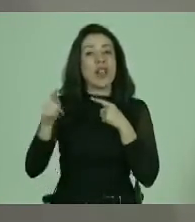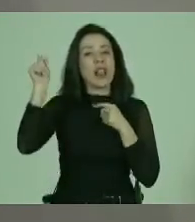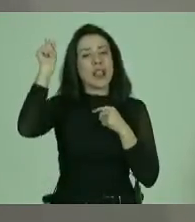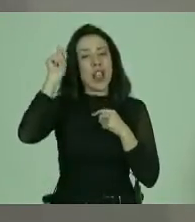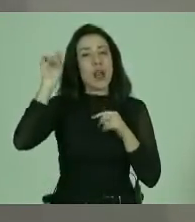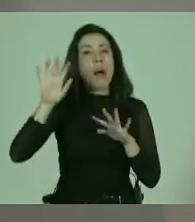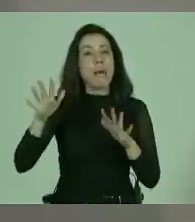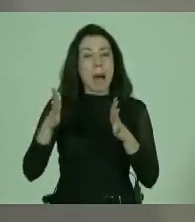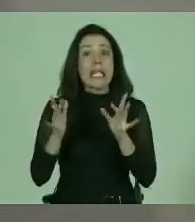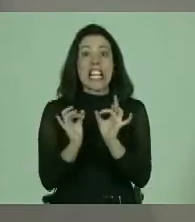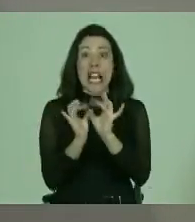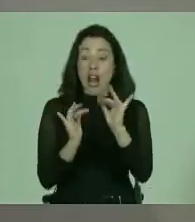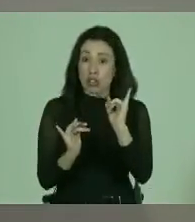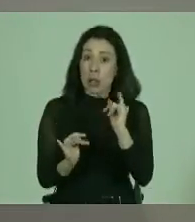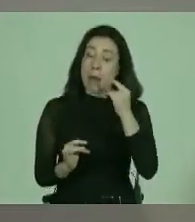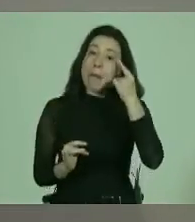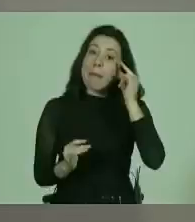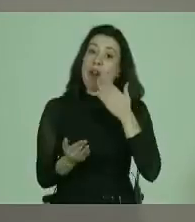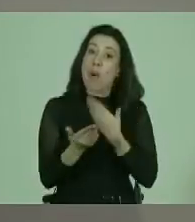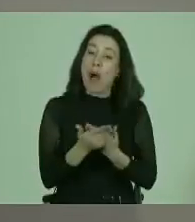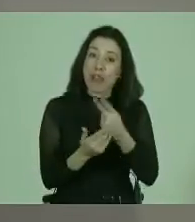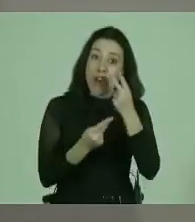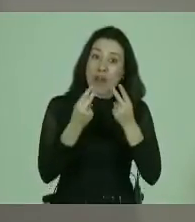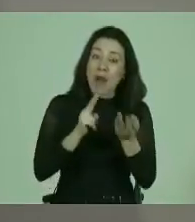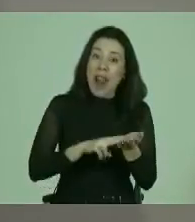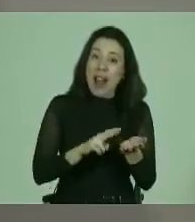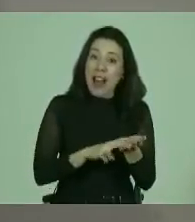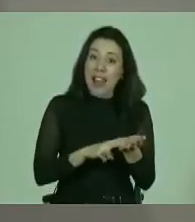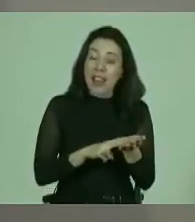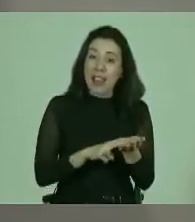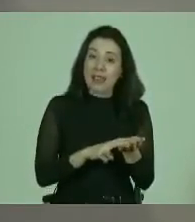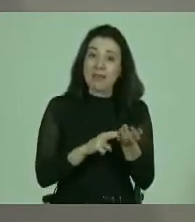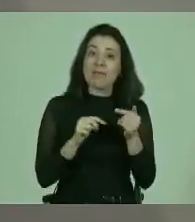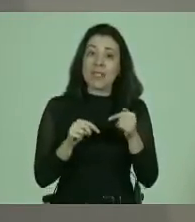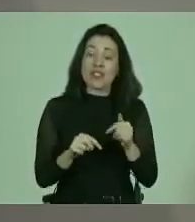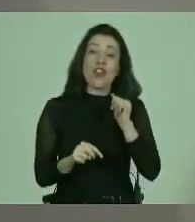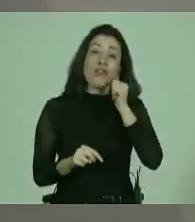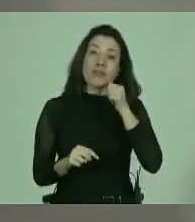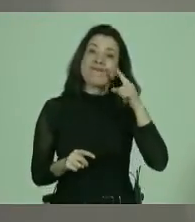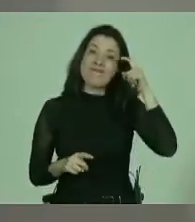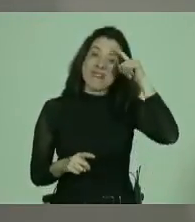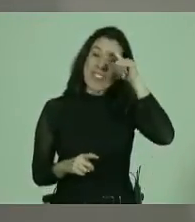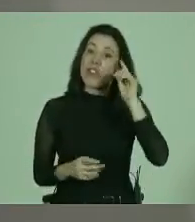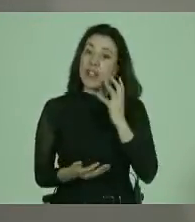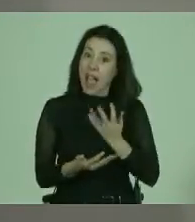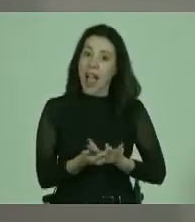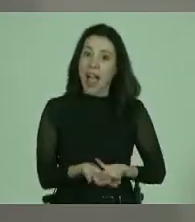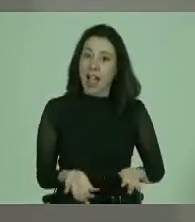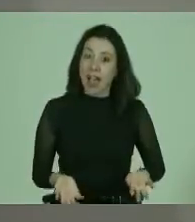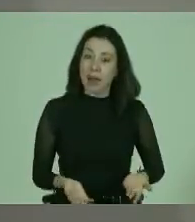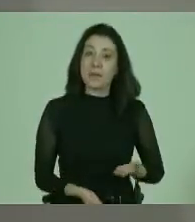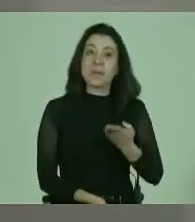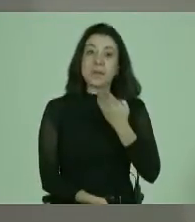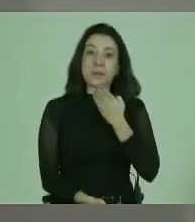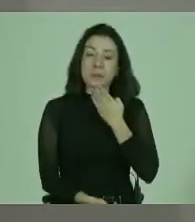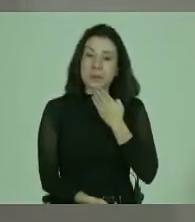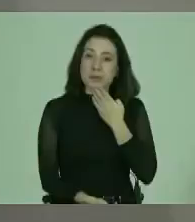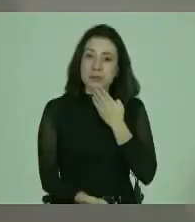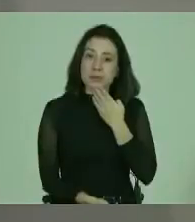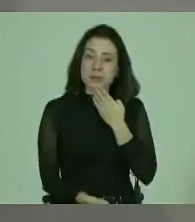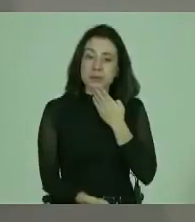parece muy claro pero la verdad ahí en esto frecuentemente dificultades y además